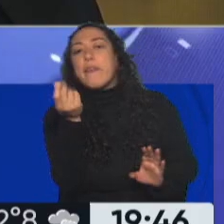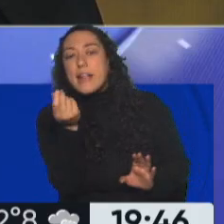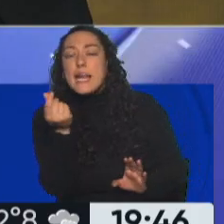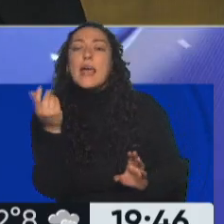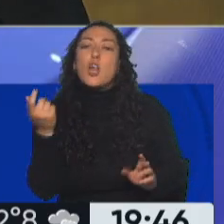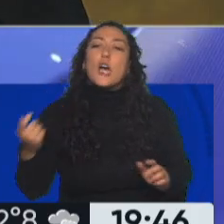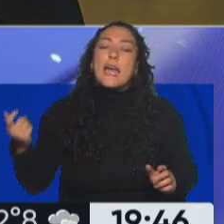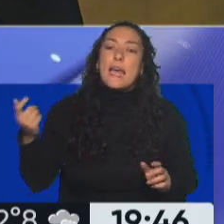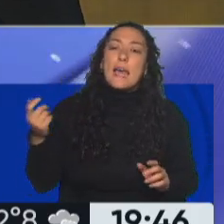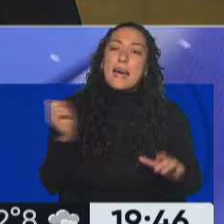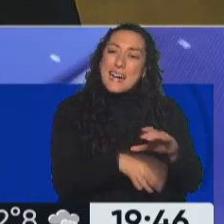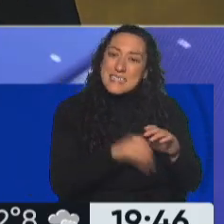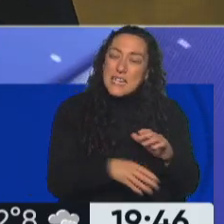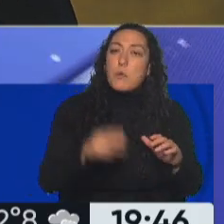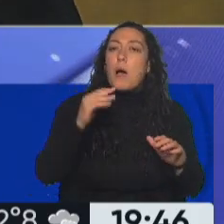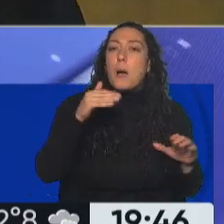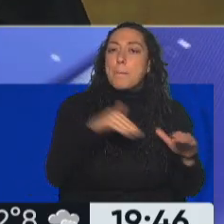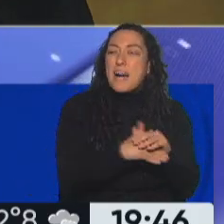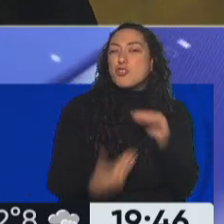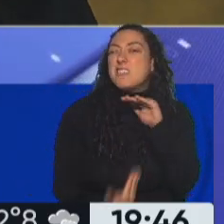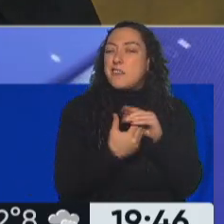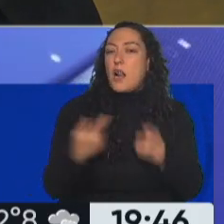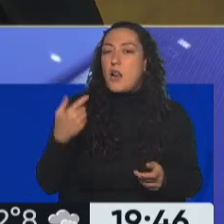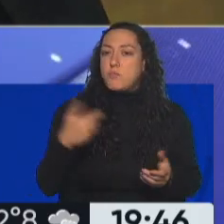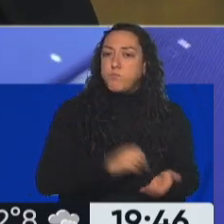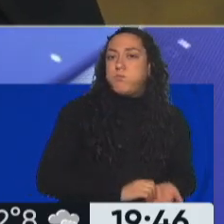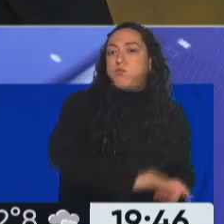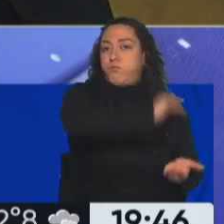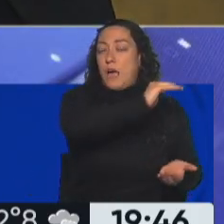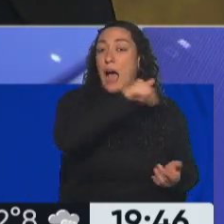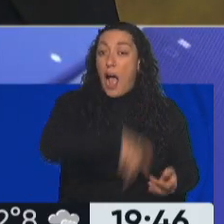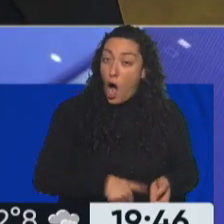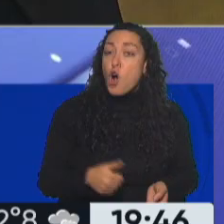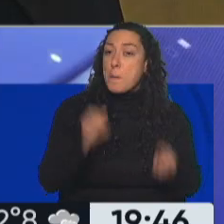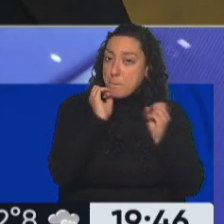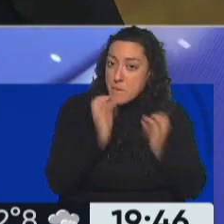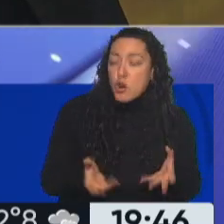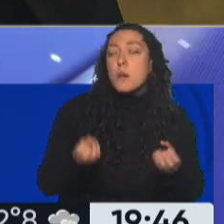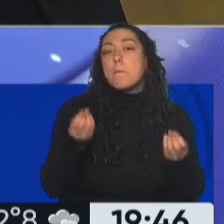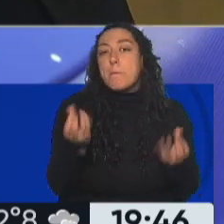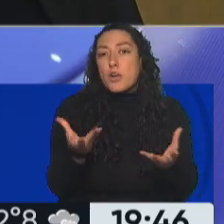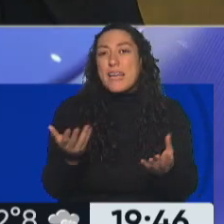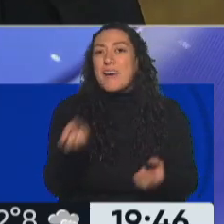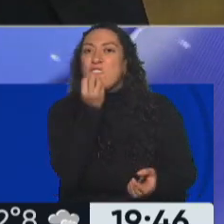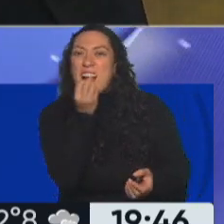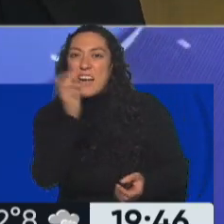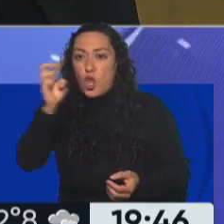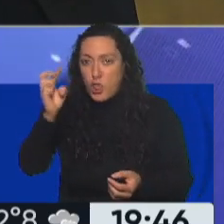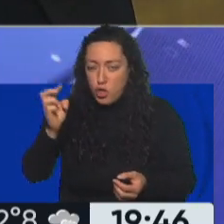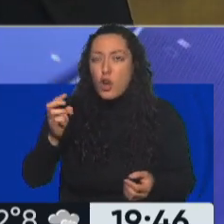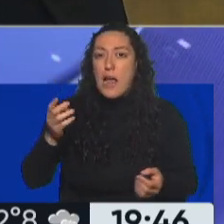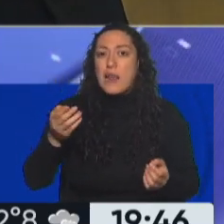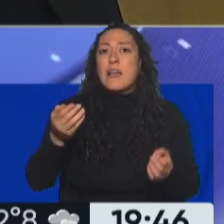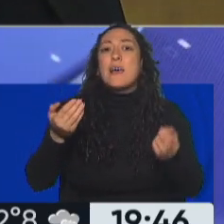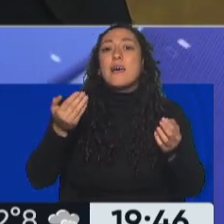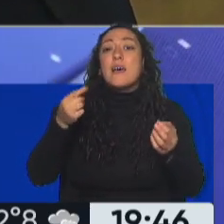contribuyan a las reservas del Banco Central de la República Argentina, que hoy están siendo muy beneficiadas por lo que se conoce como el blanqueo de capitales, producto